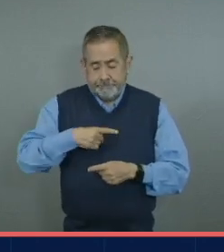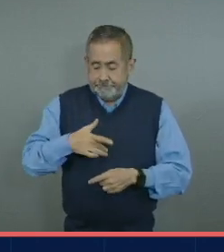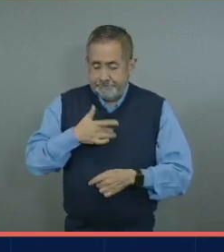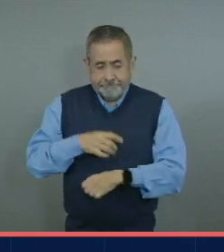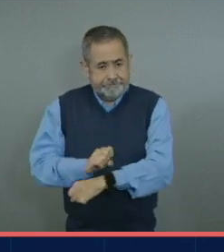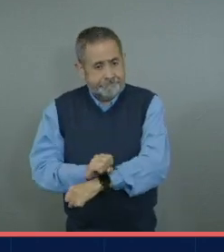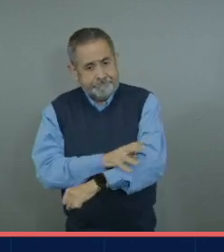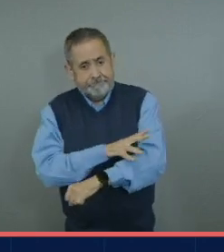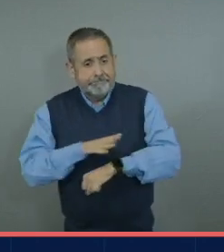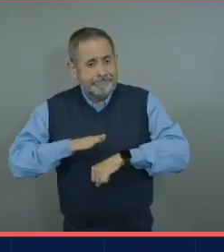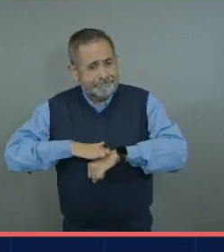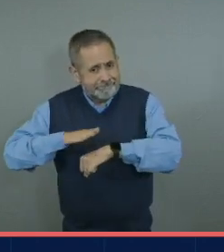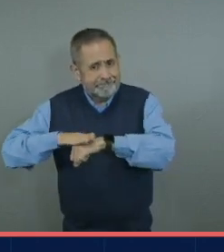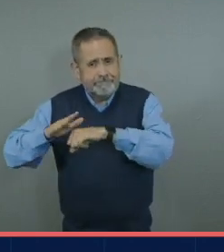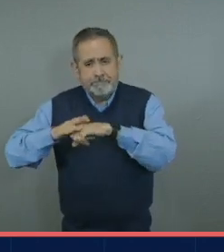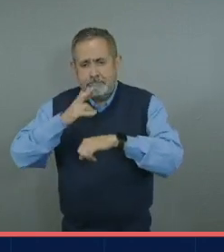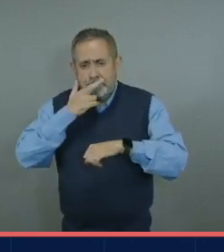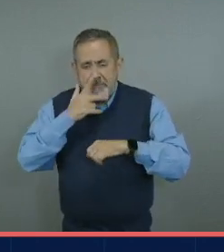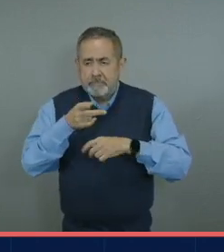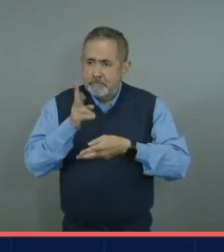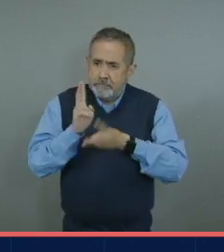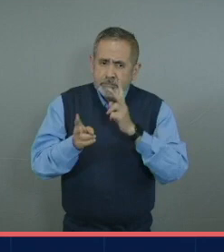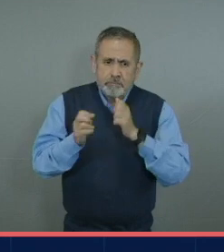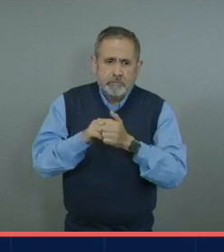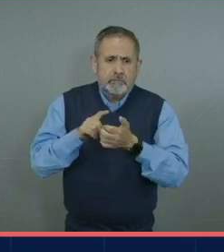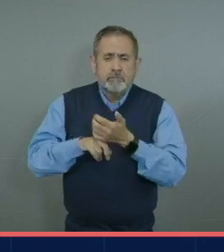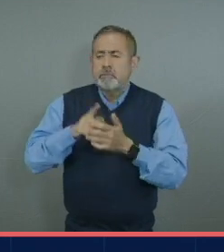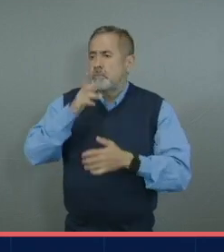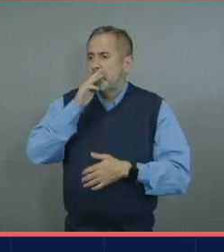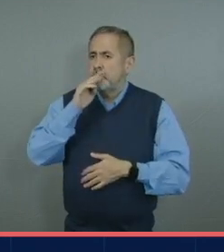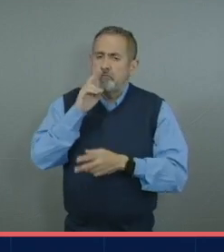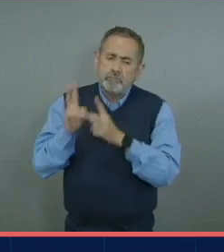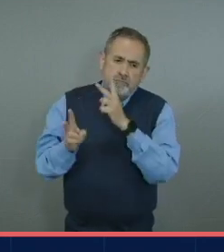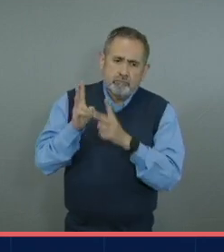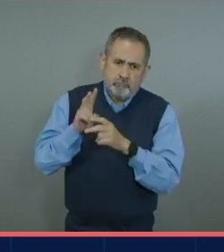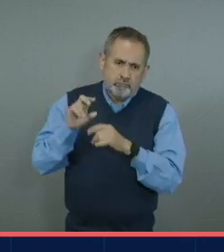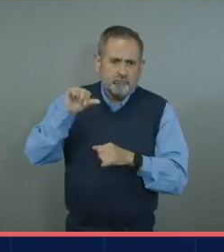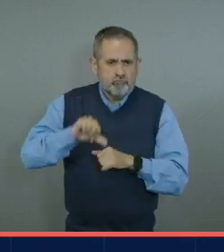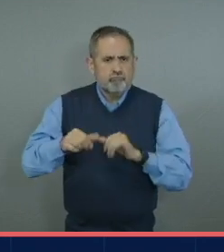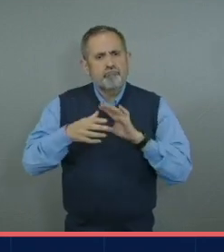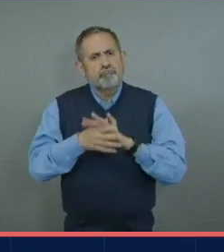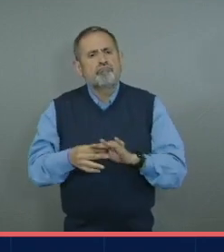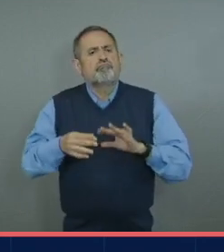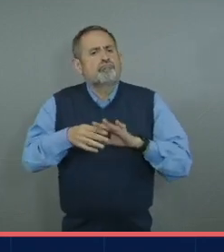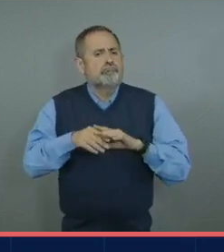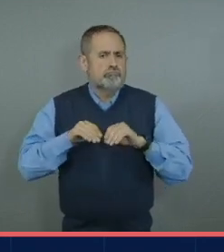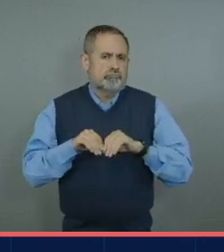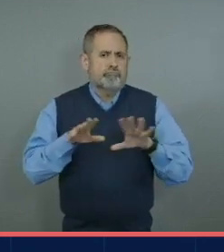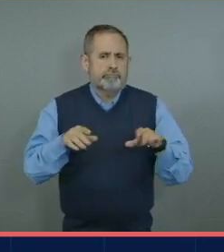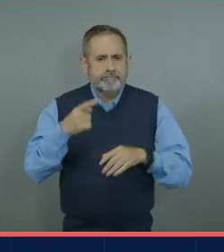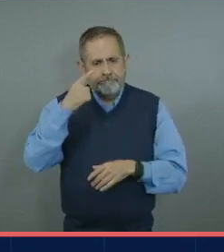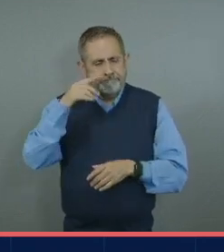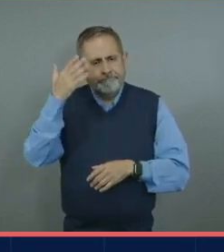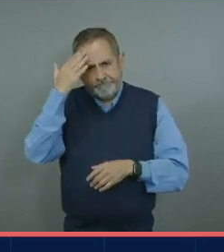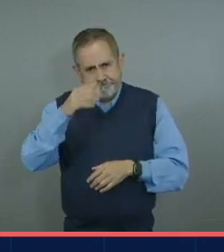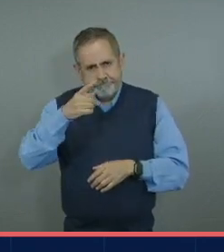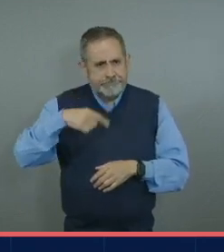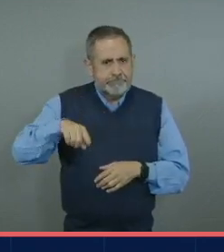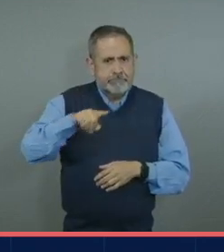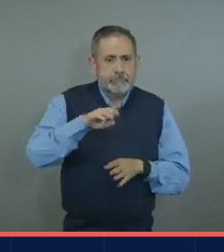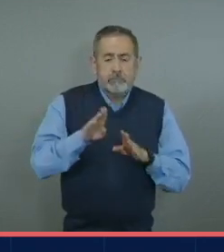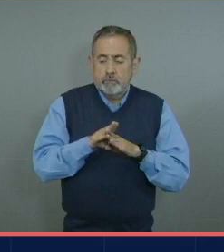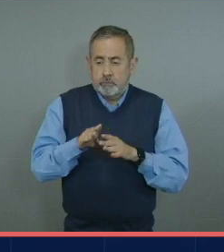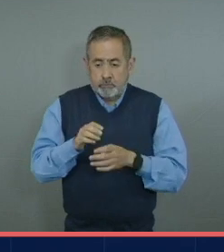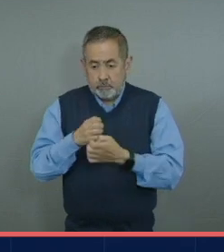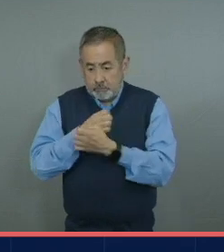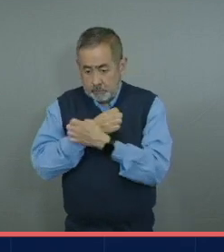favor, hablar con sus papás y compartir todo esto de lo que hoy vieron para que sepan que la educación